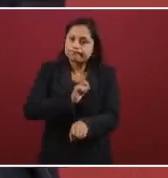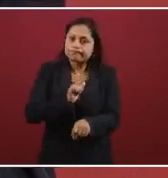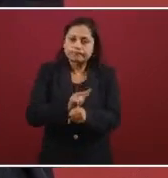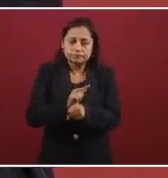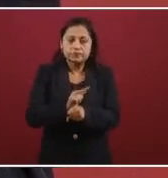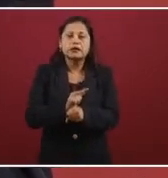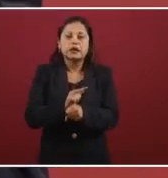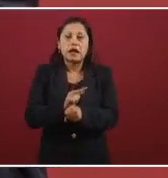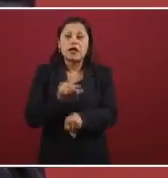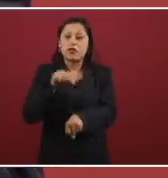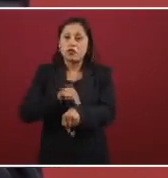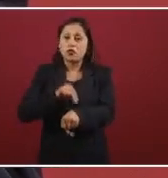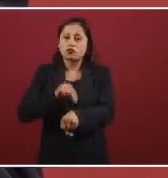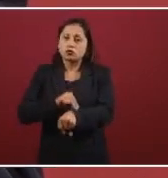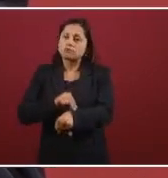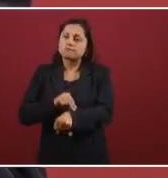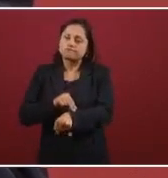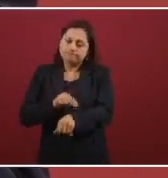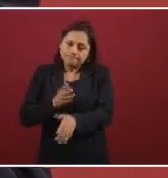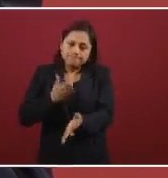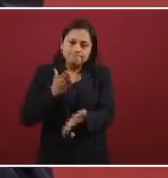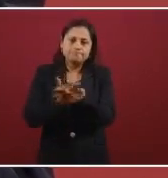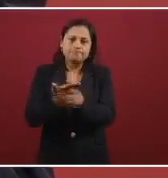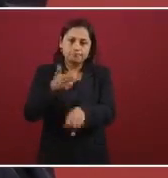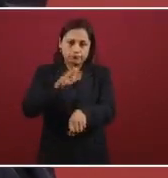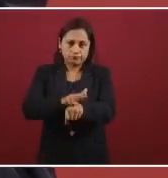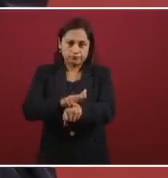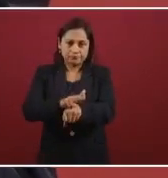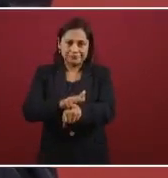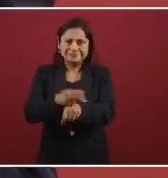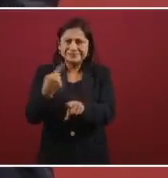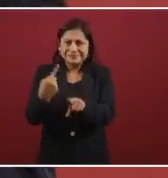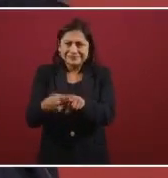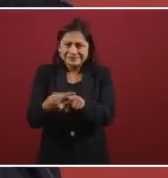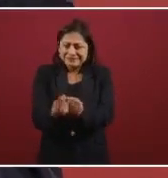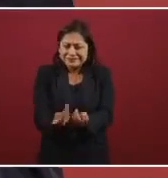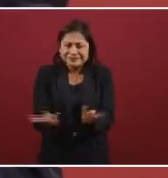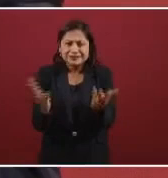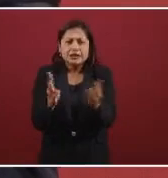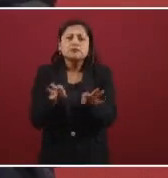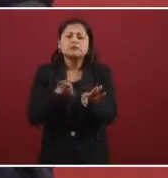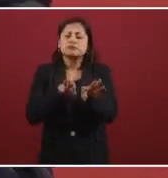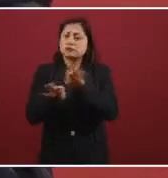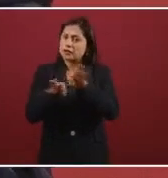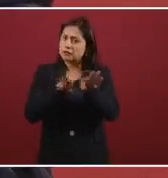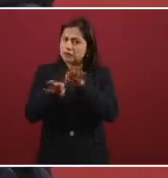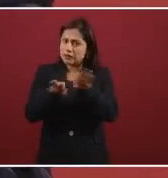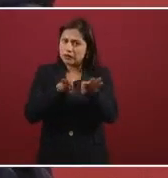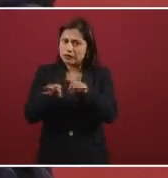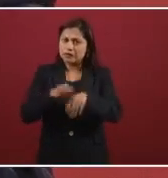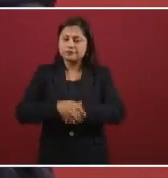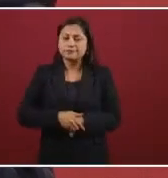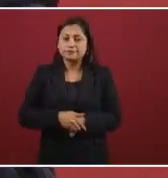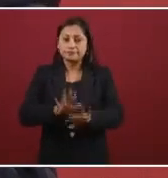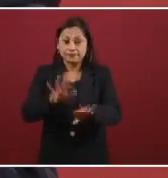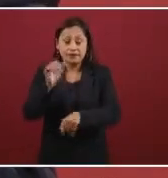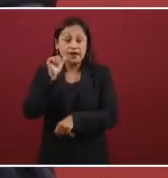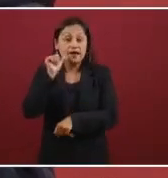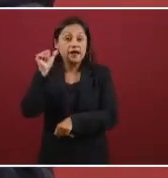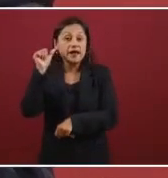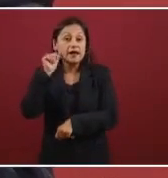están los trabajadores. Ahora en el desfile ayer,